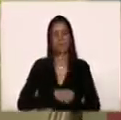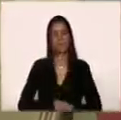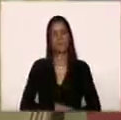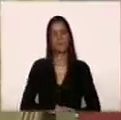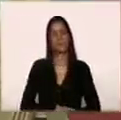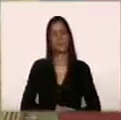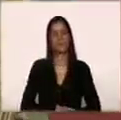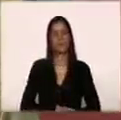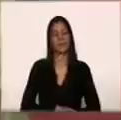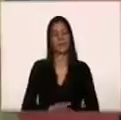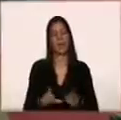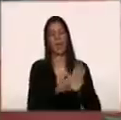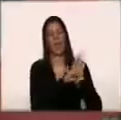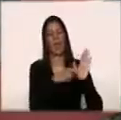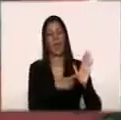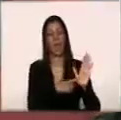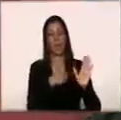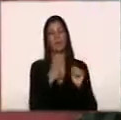Nuestra ley.